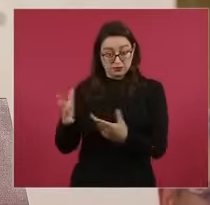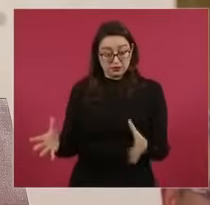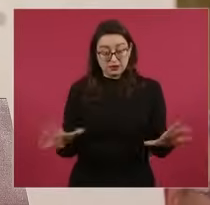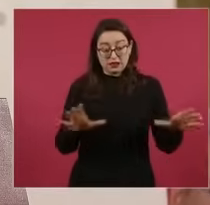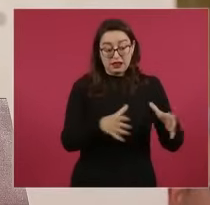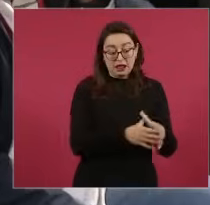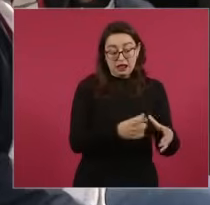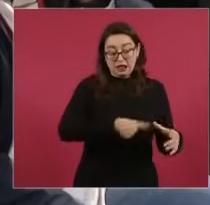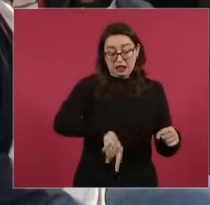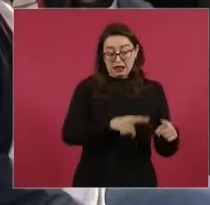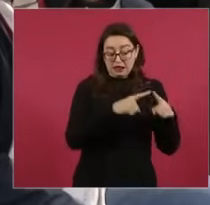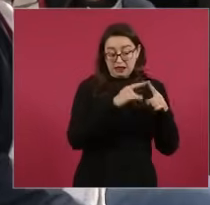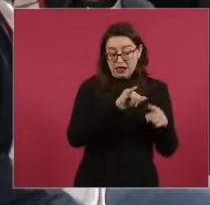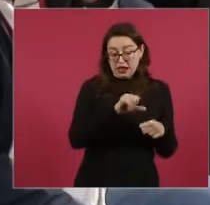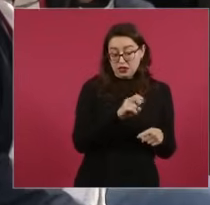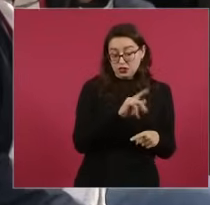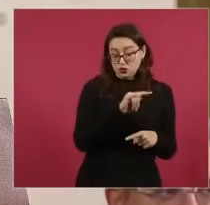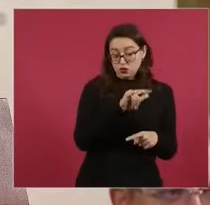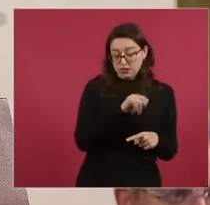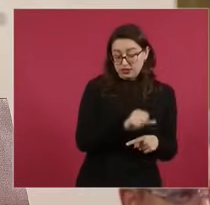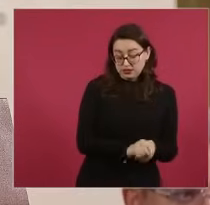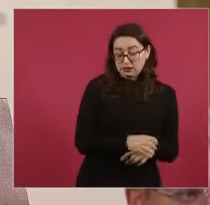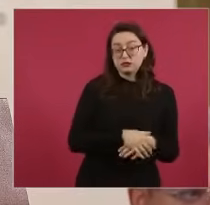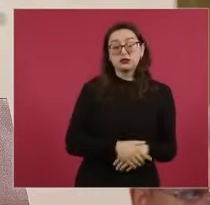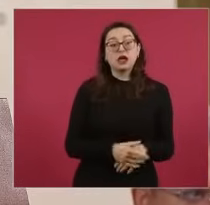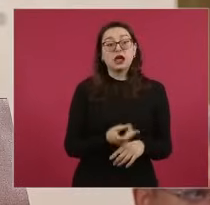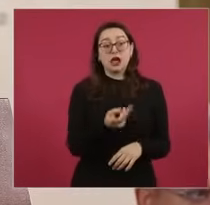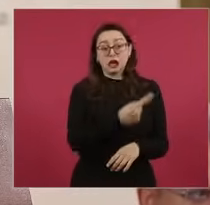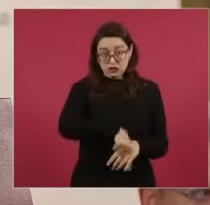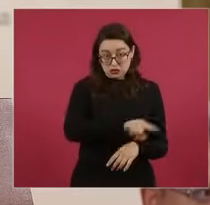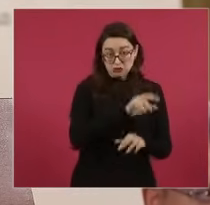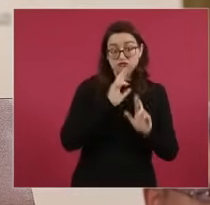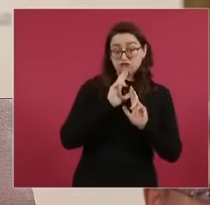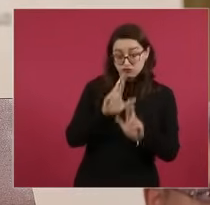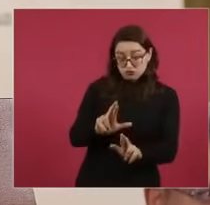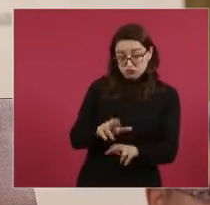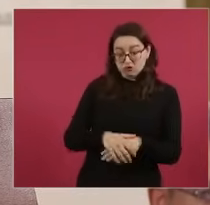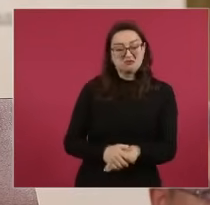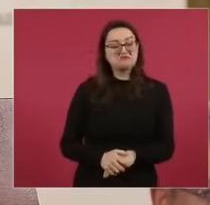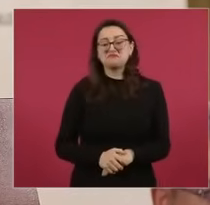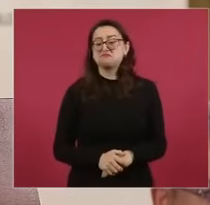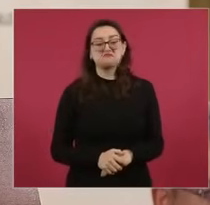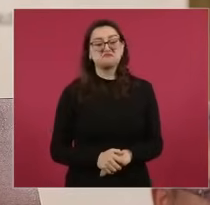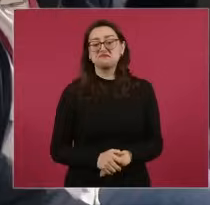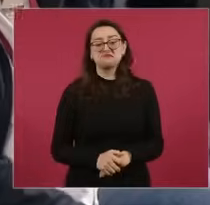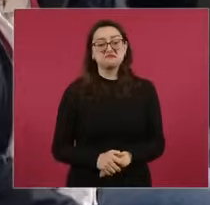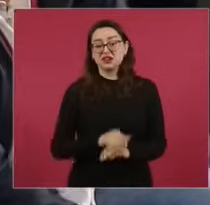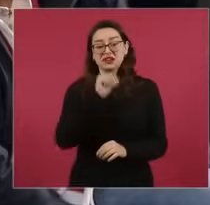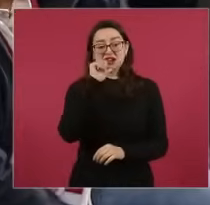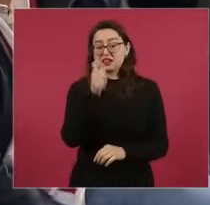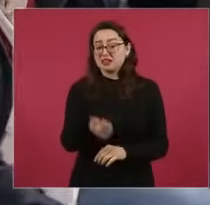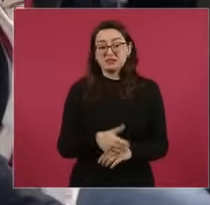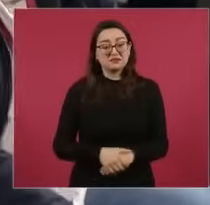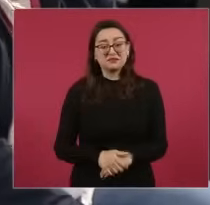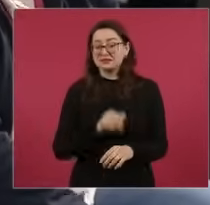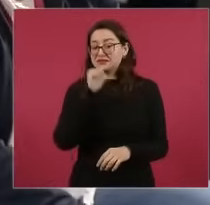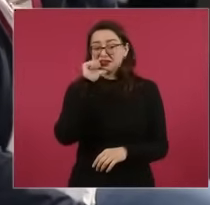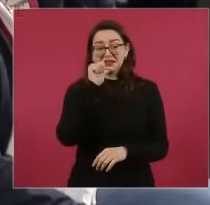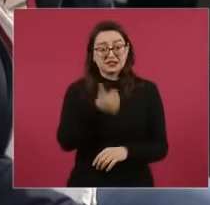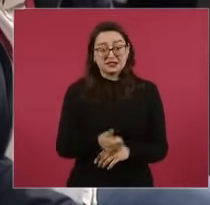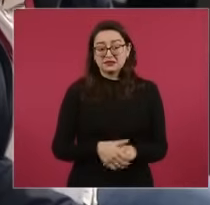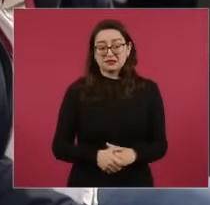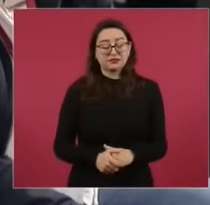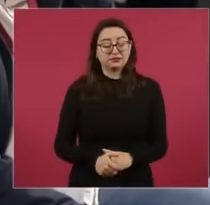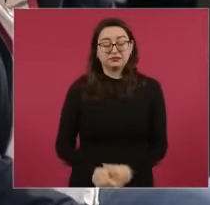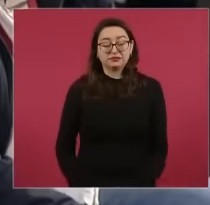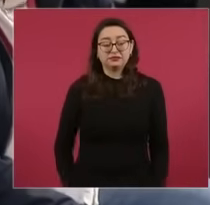respuesta de ellos? No. Ni de los jesuitas, no. Ni del PRO, ¿No le han pasado nada de la respuesta? No, no.